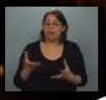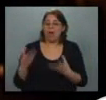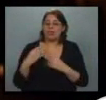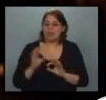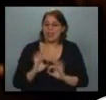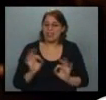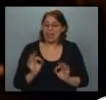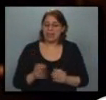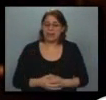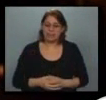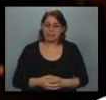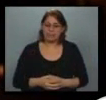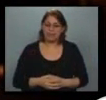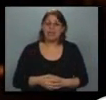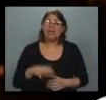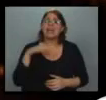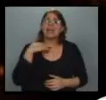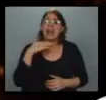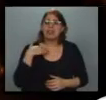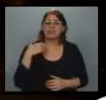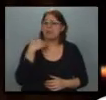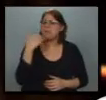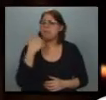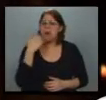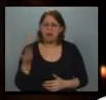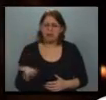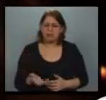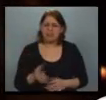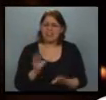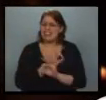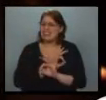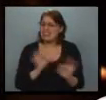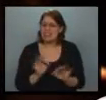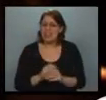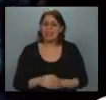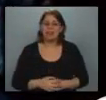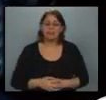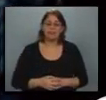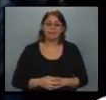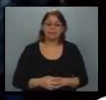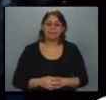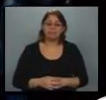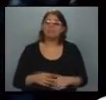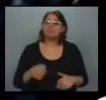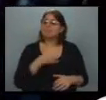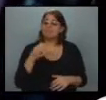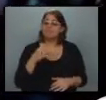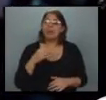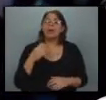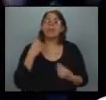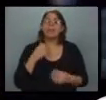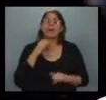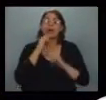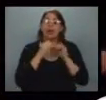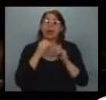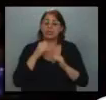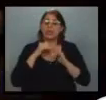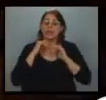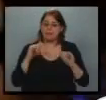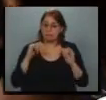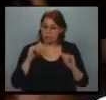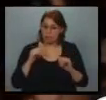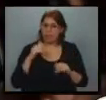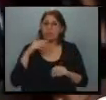de disuasión. No les importa nada a los delincuentes, al menos la delincuencia que tenemos hoy. Exactamente, pero para actualizar la información y saber